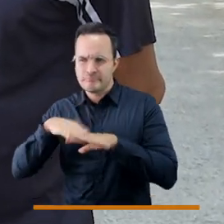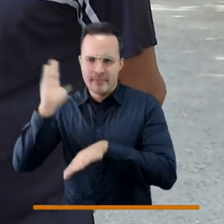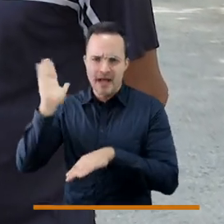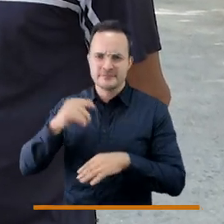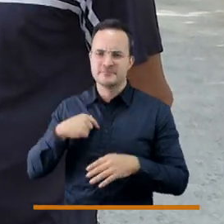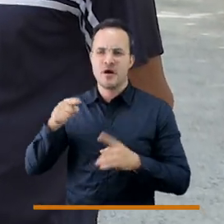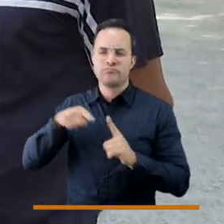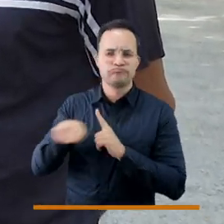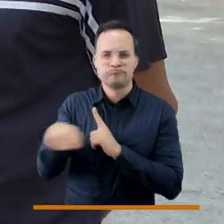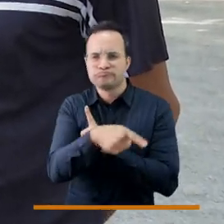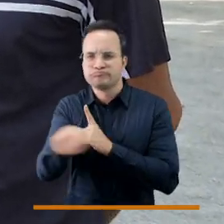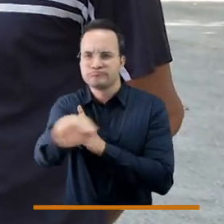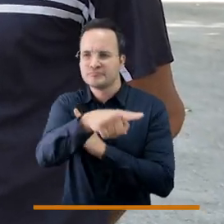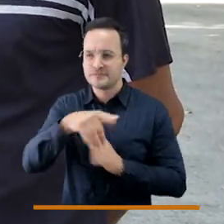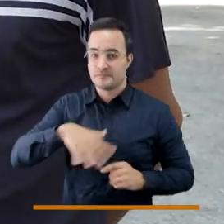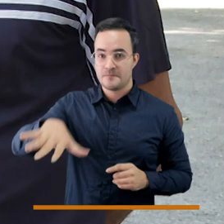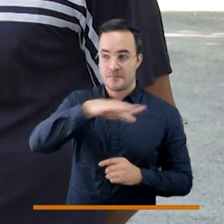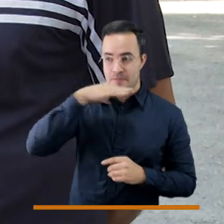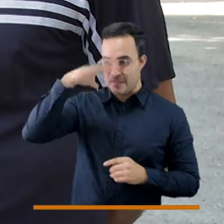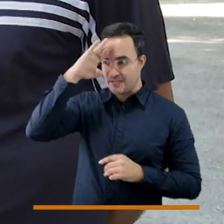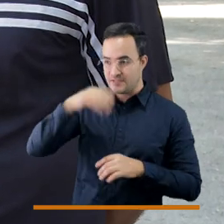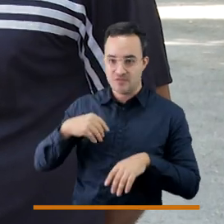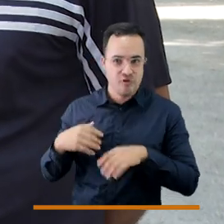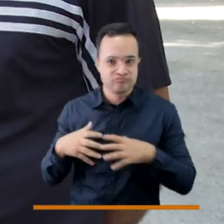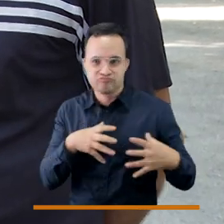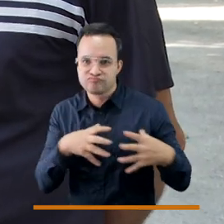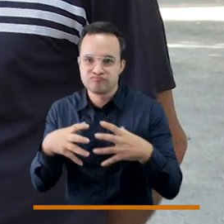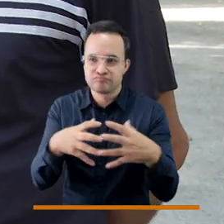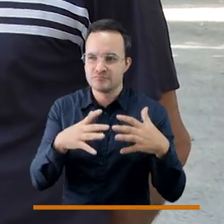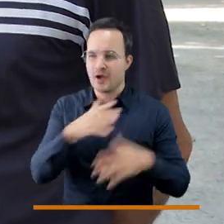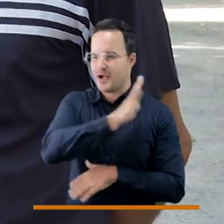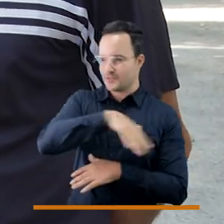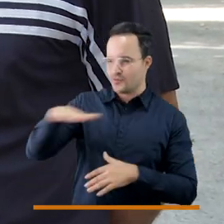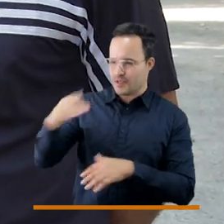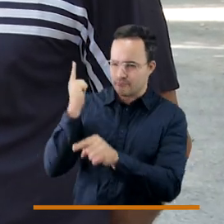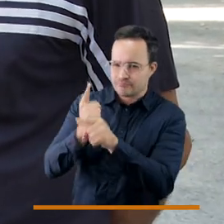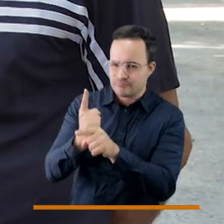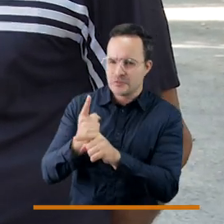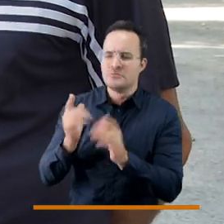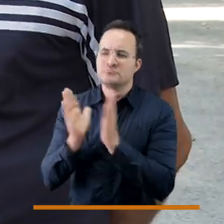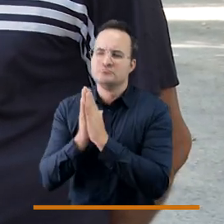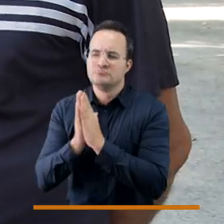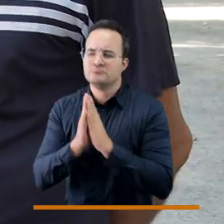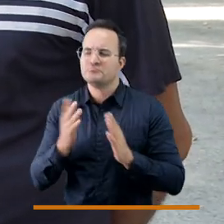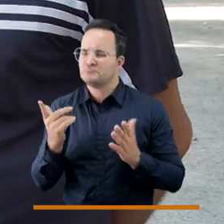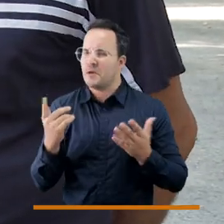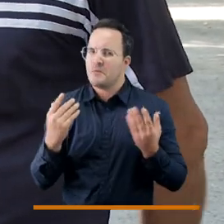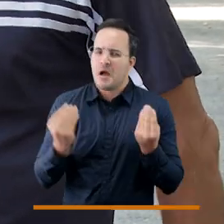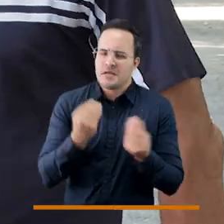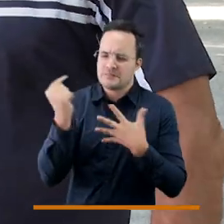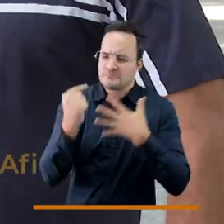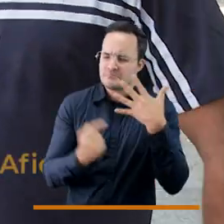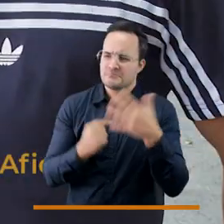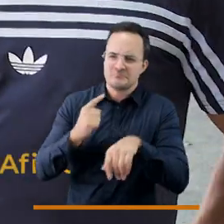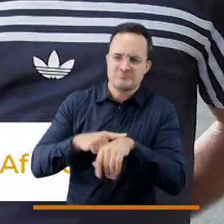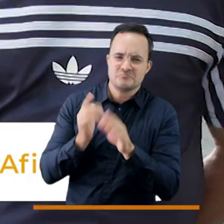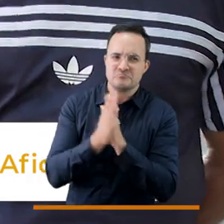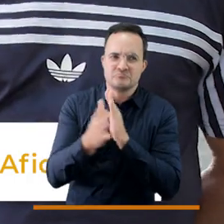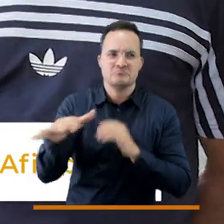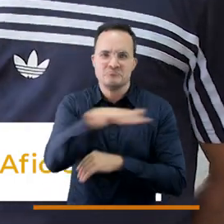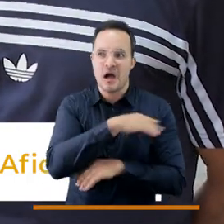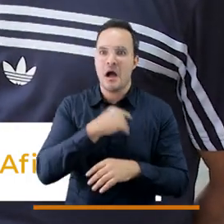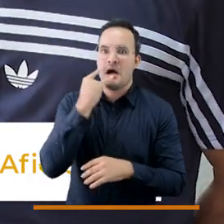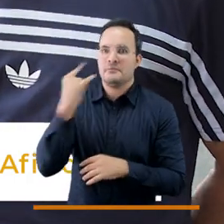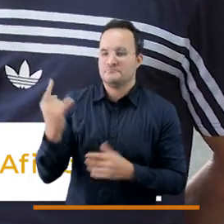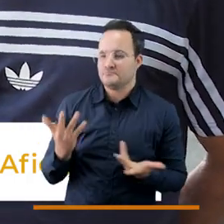hacen ruta en Medellín y también en Antioquia. Cuéntenos un poquito también de este hobby y bienvenido. Pues buenos